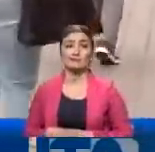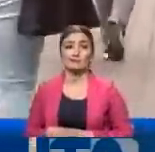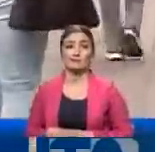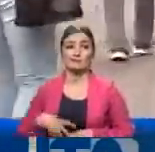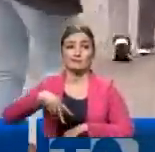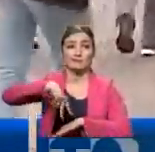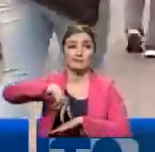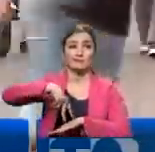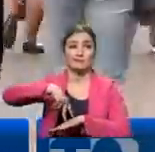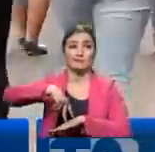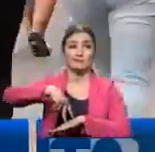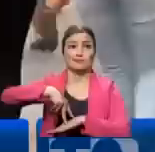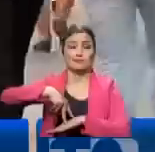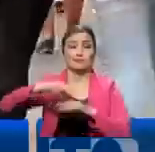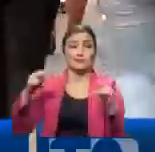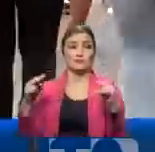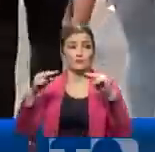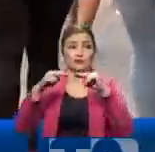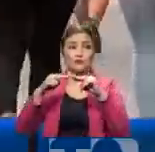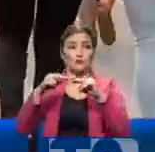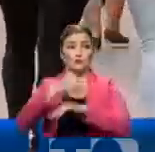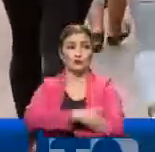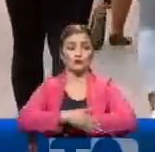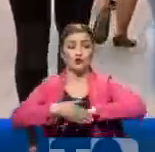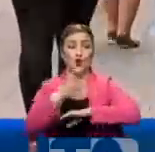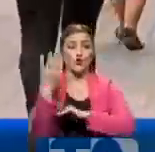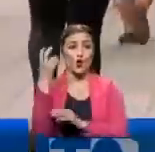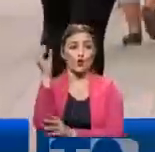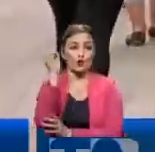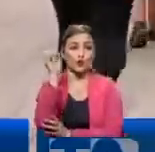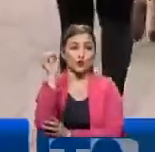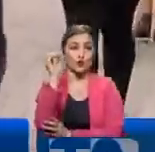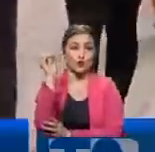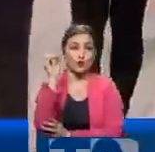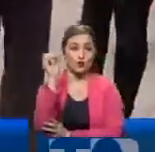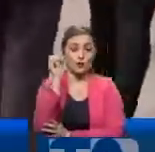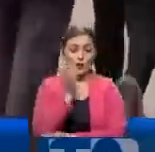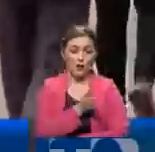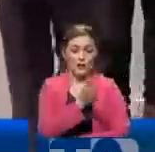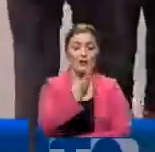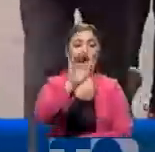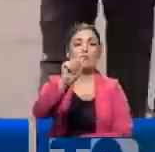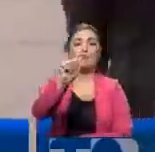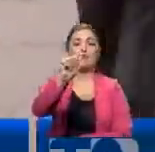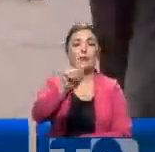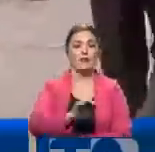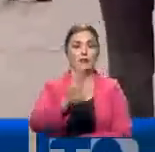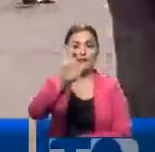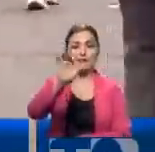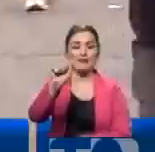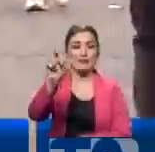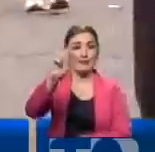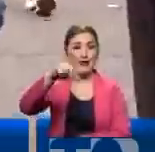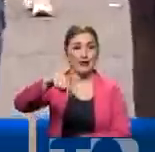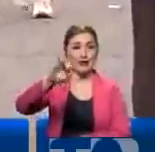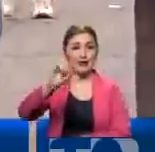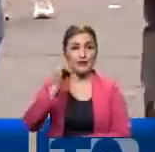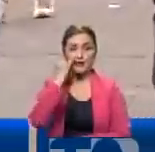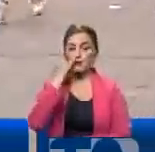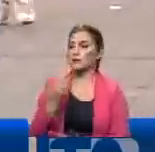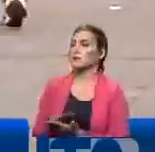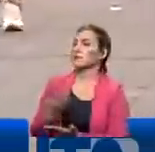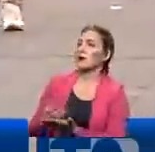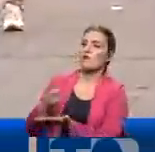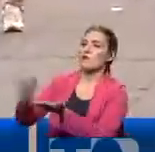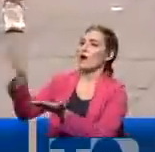parados exactamente en el puente que queda entre las calles 12 de Octubre y Tarqui. Sin embargo, se acercaron a exigirnos que nos alejemos de